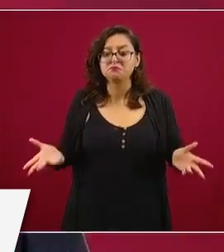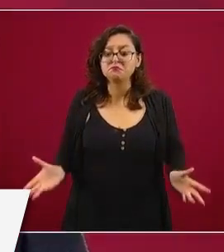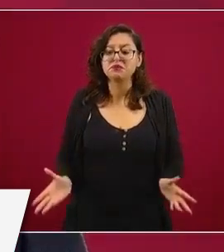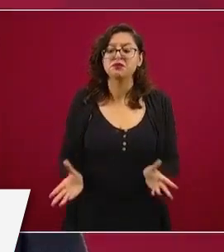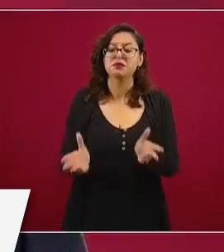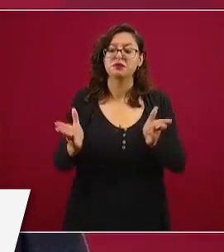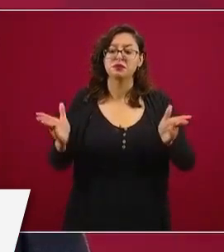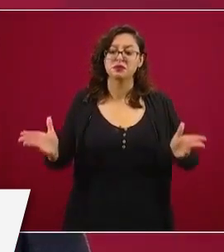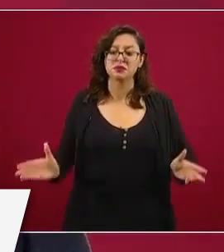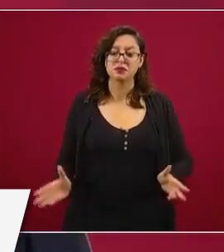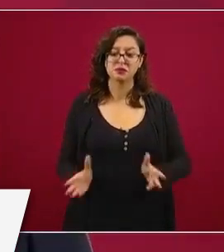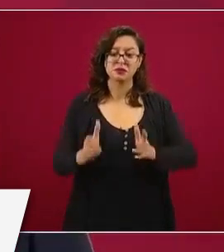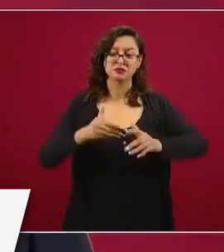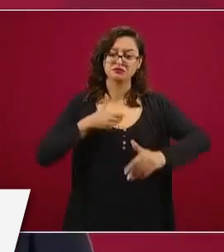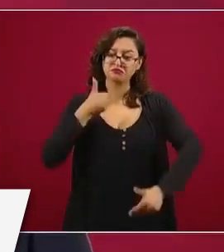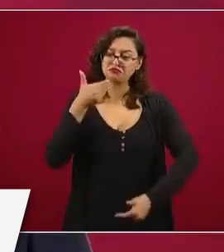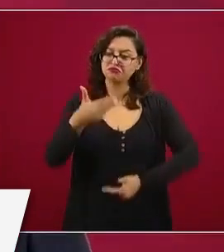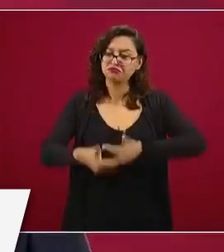impulsar en la vida.